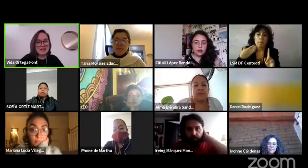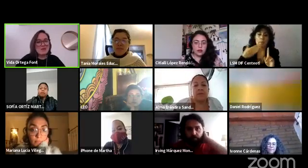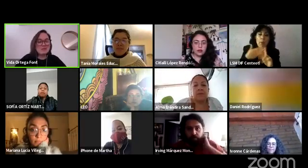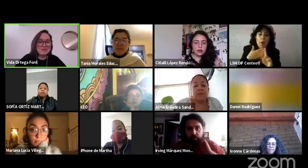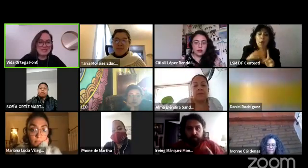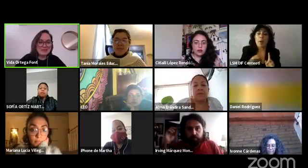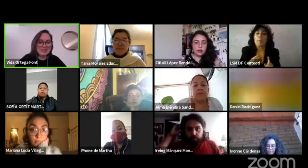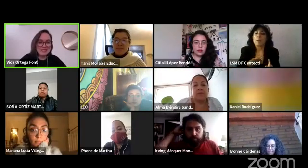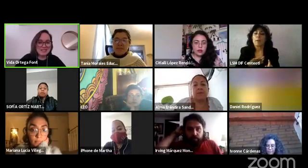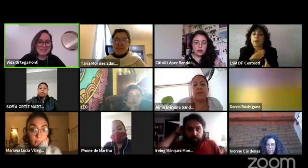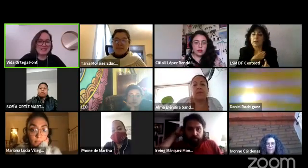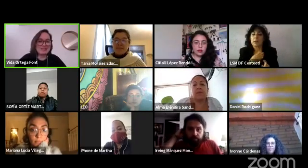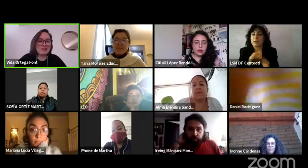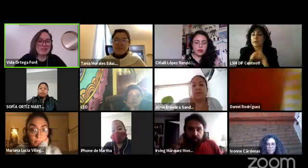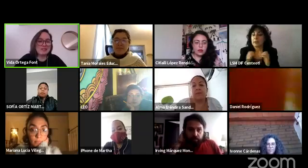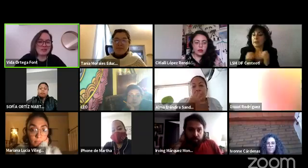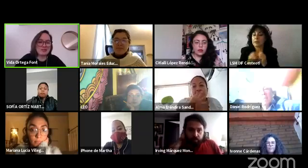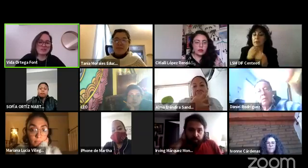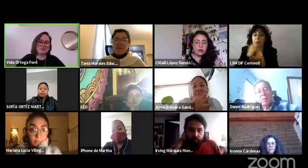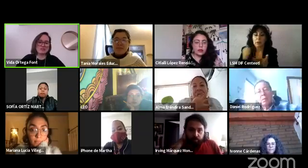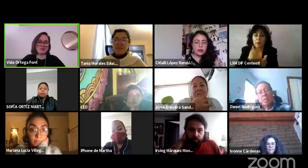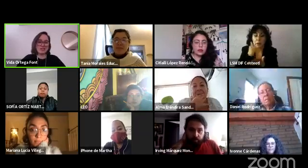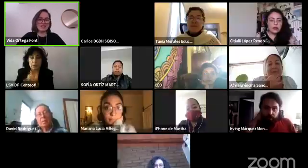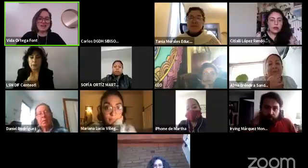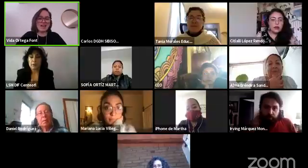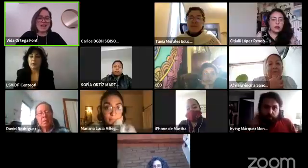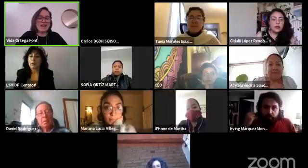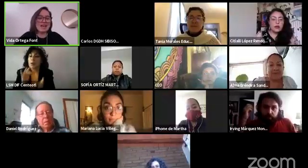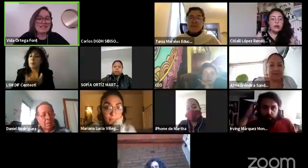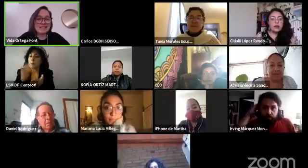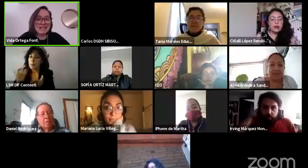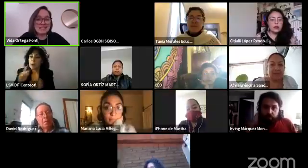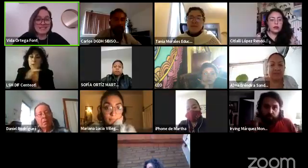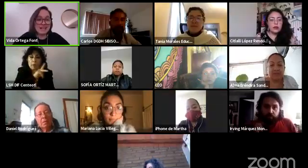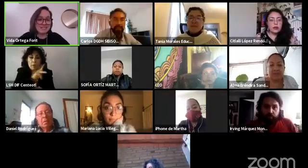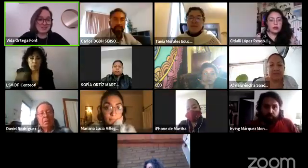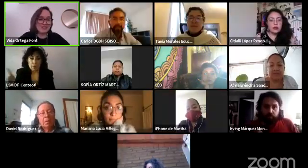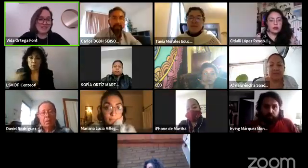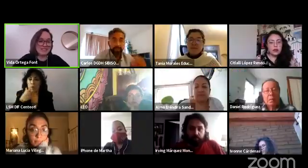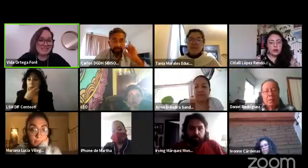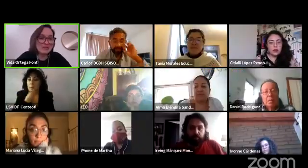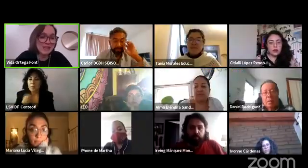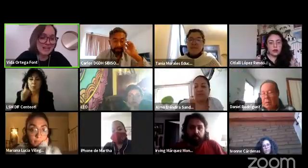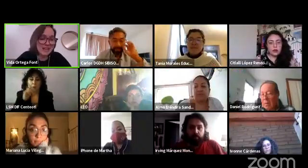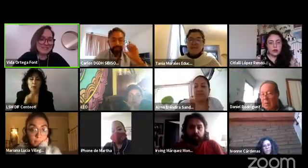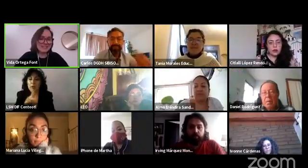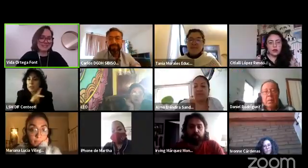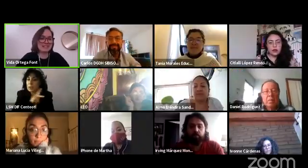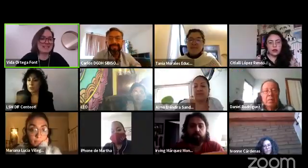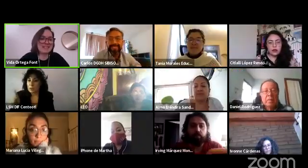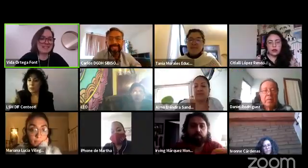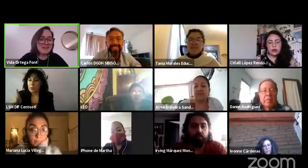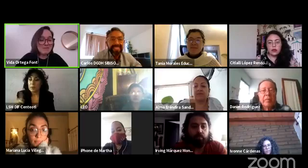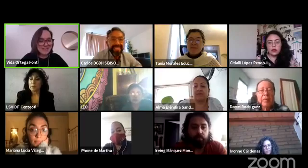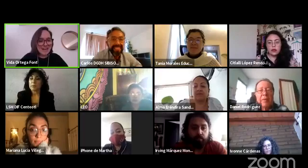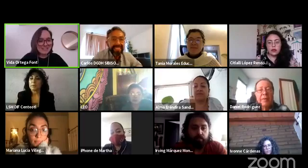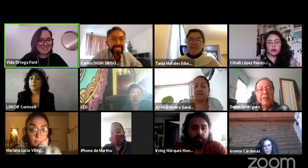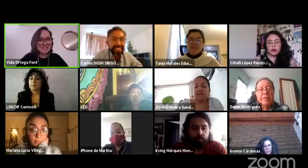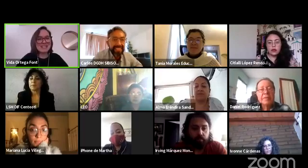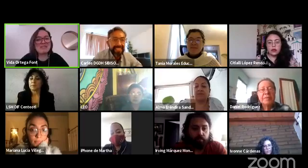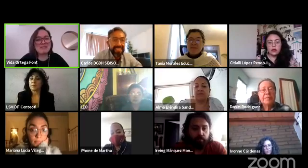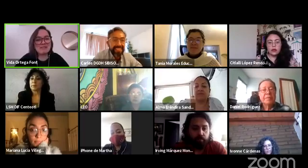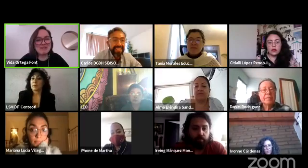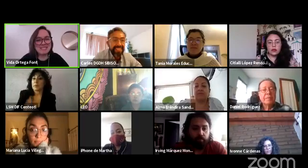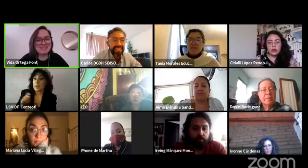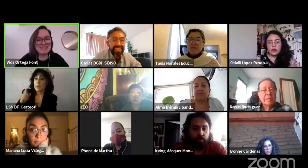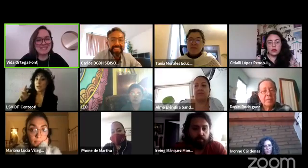ciudad. Muchísimas gracias a todas, todos, todes. Charlie, no sé si tú quieras invitarnos